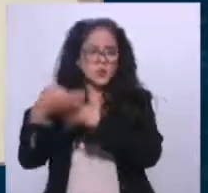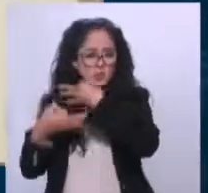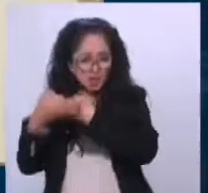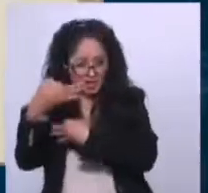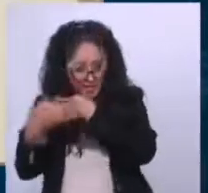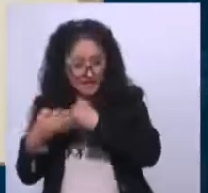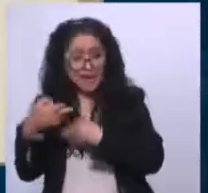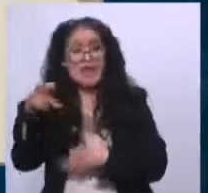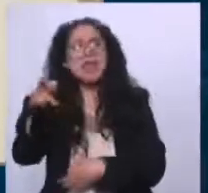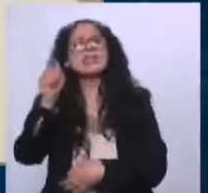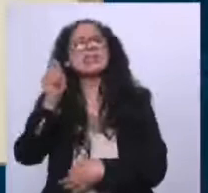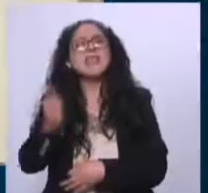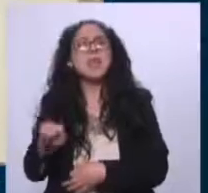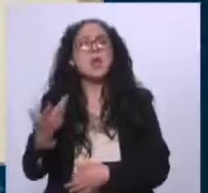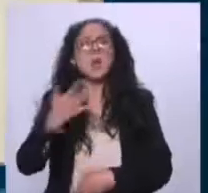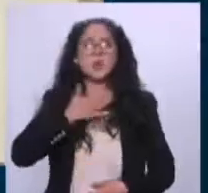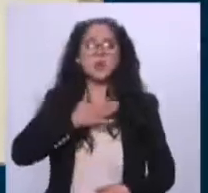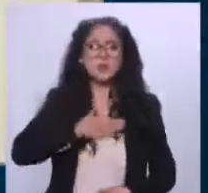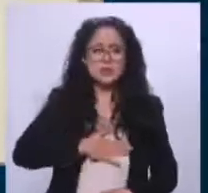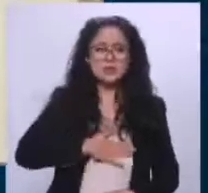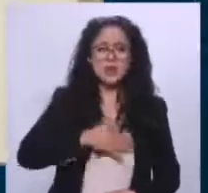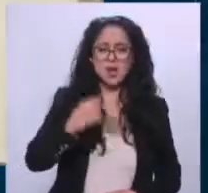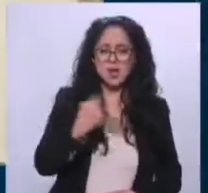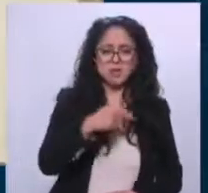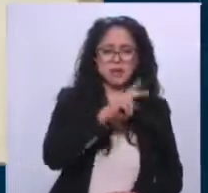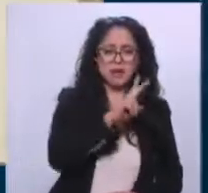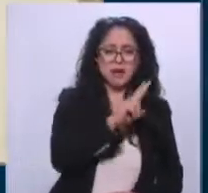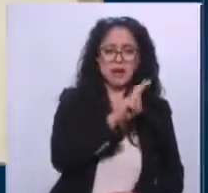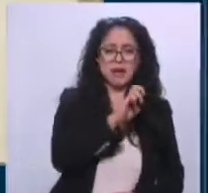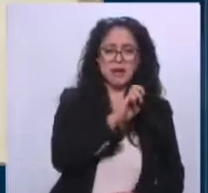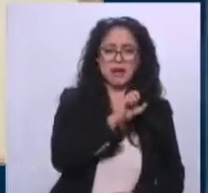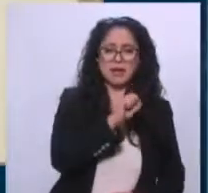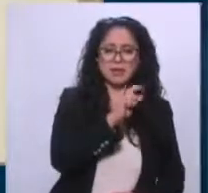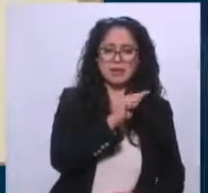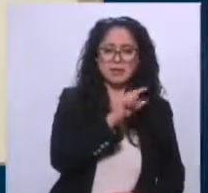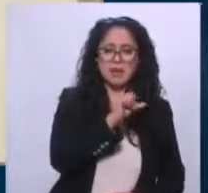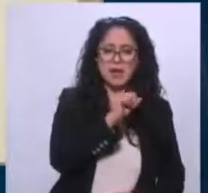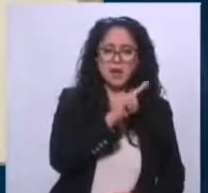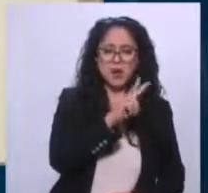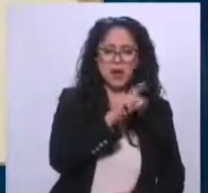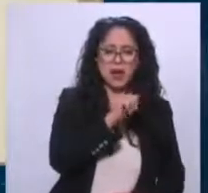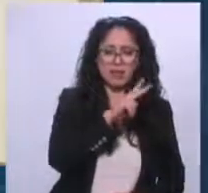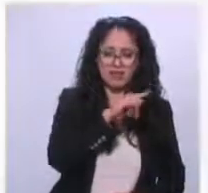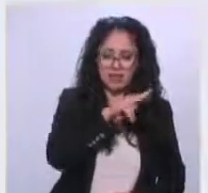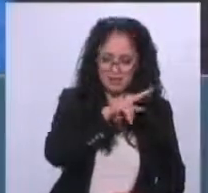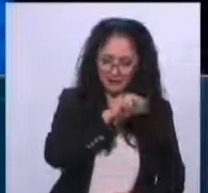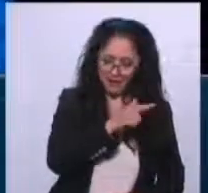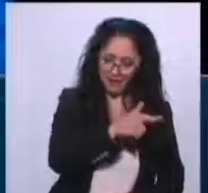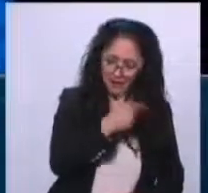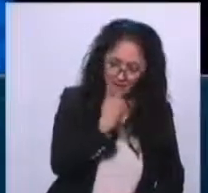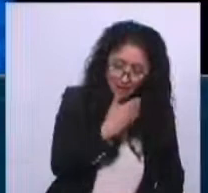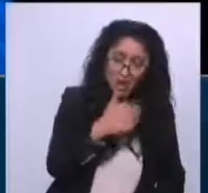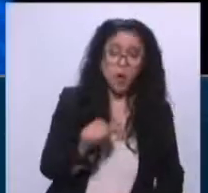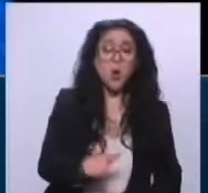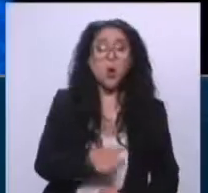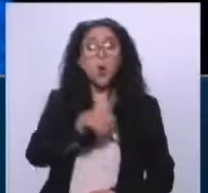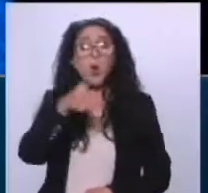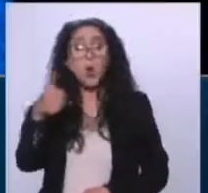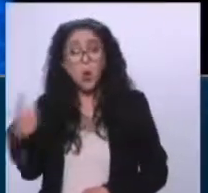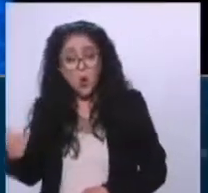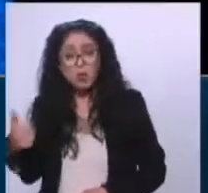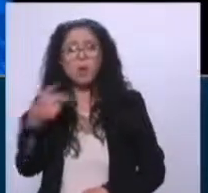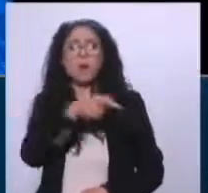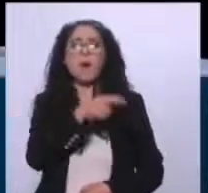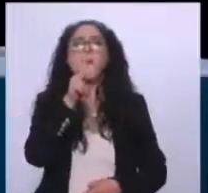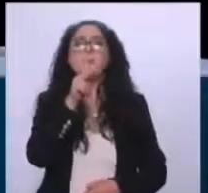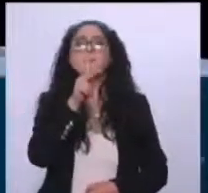justicia restaurativa, Muy no bien. tanto una justicia punitiva como lo era el anterior. Muy en bien. el anterior la prisión era una regla general,